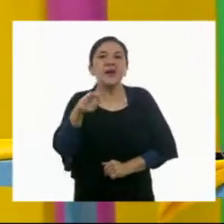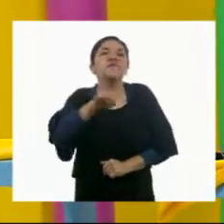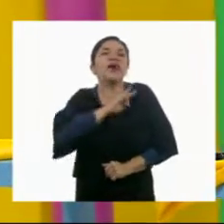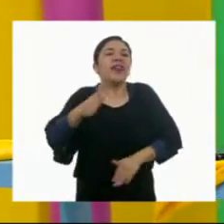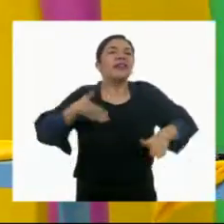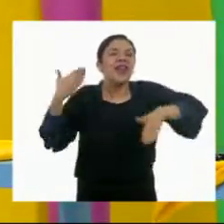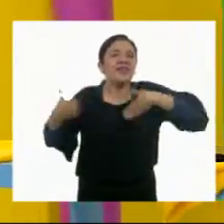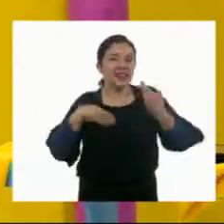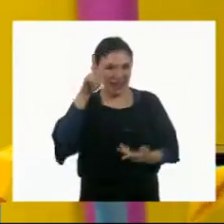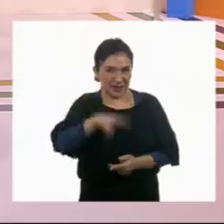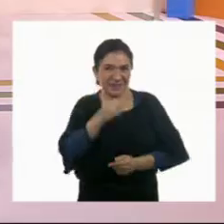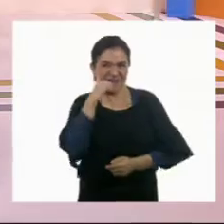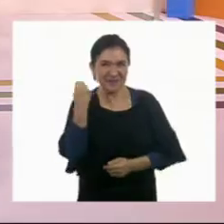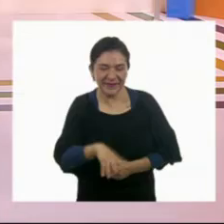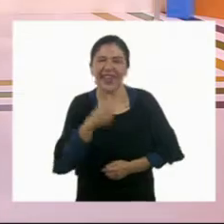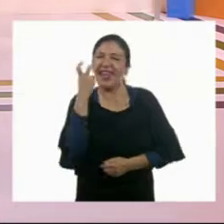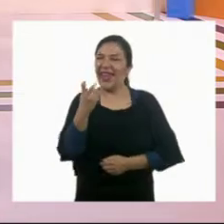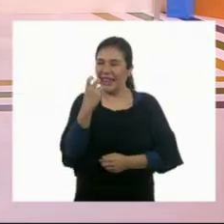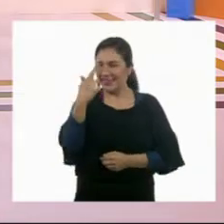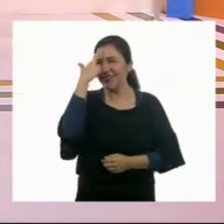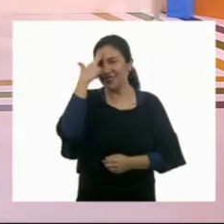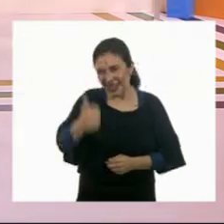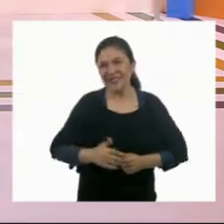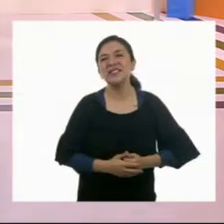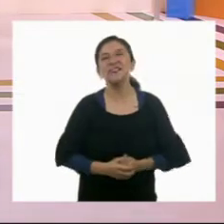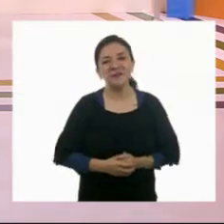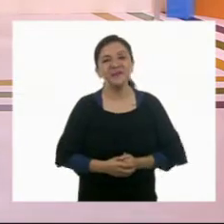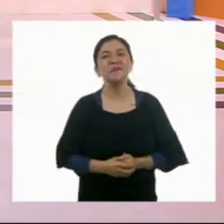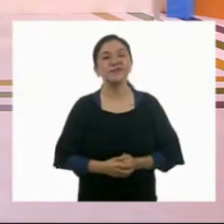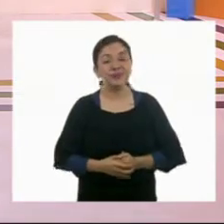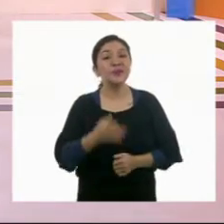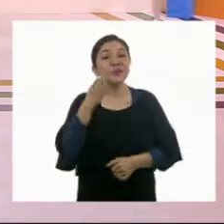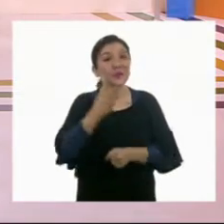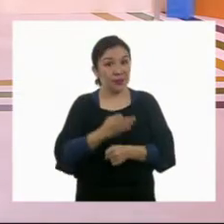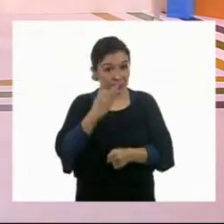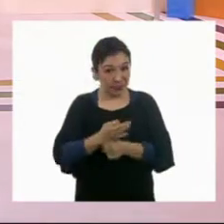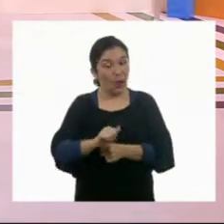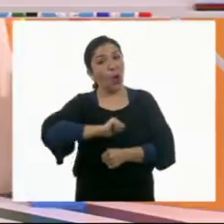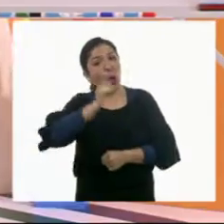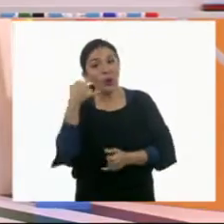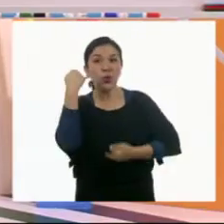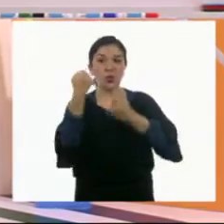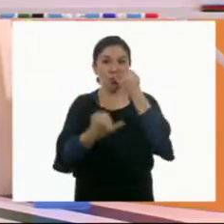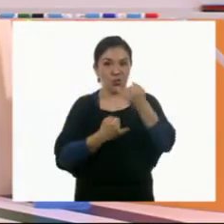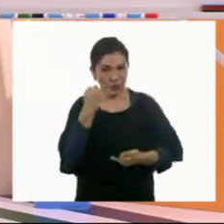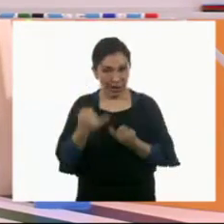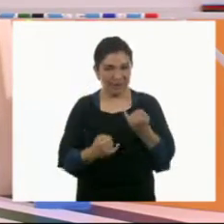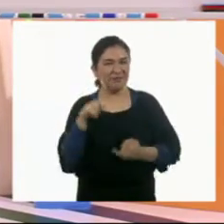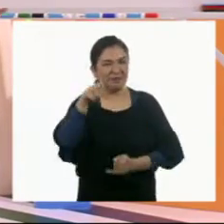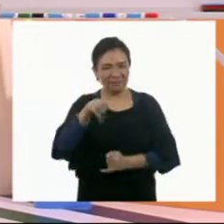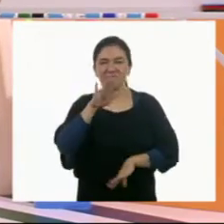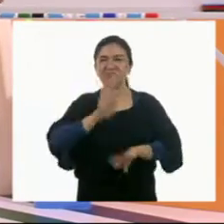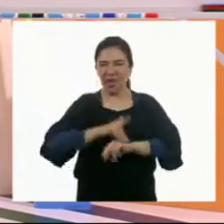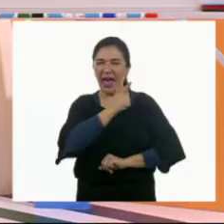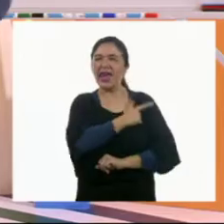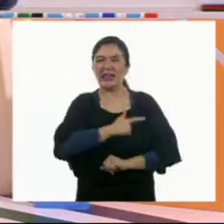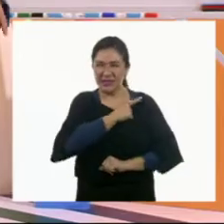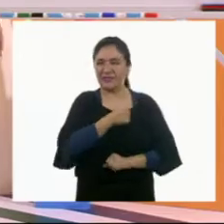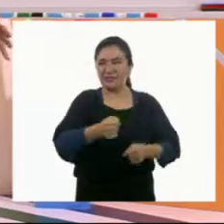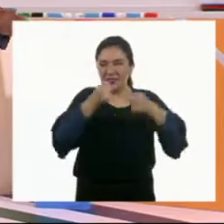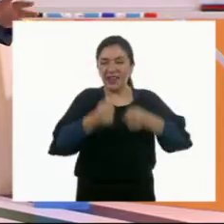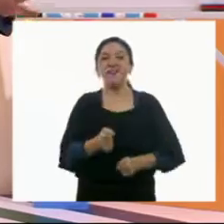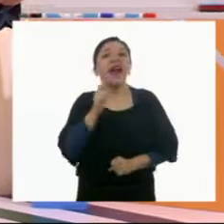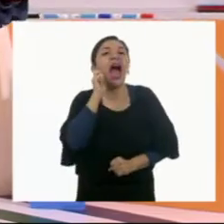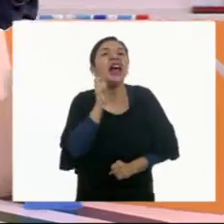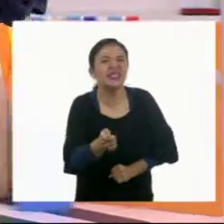obviamente. Exacto, exacto. Vamos con el siguiente juego. Yo creo que ese te va a encantar,